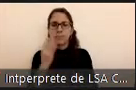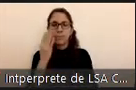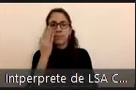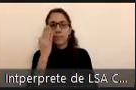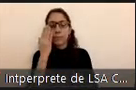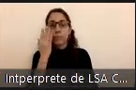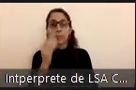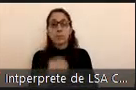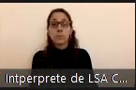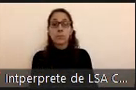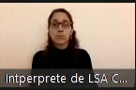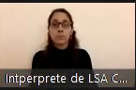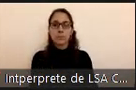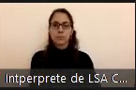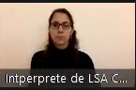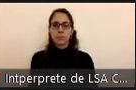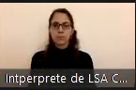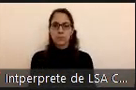Ahí está.